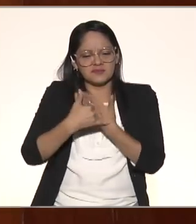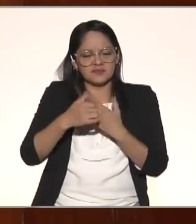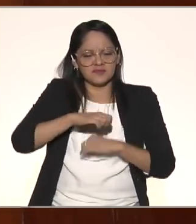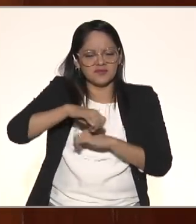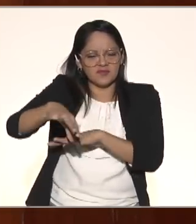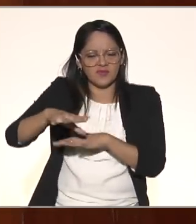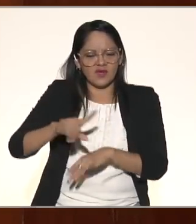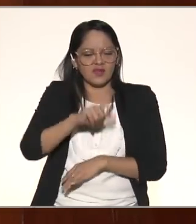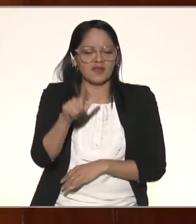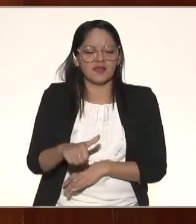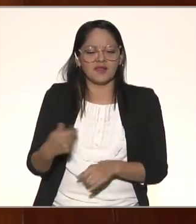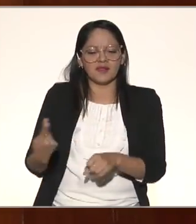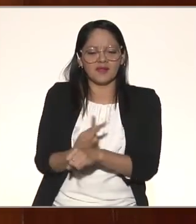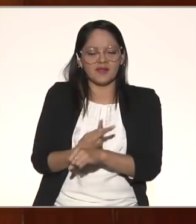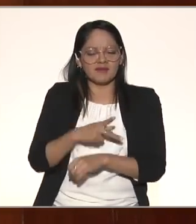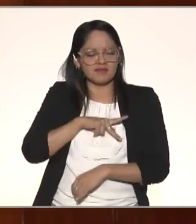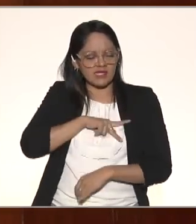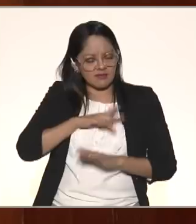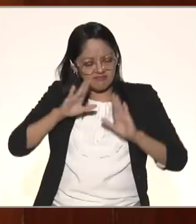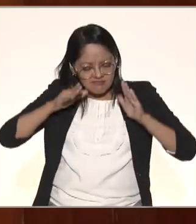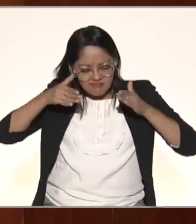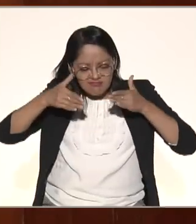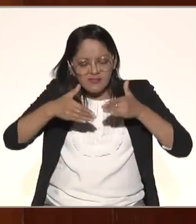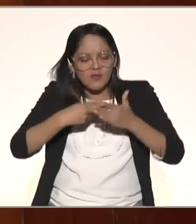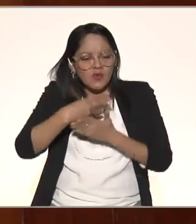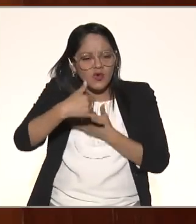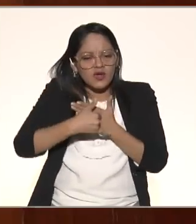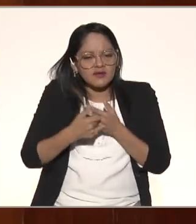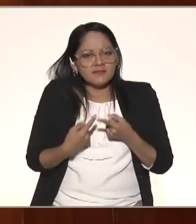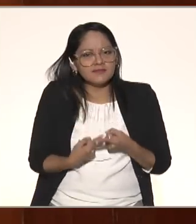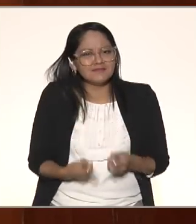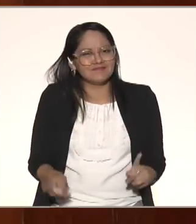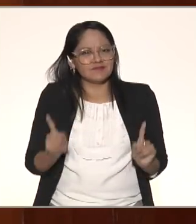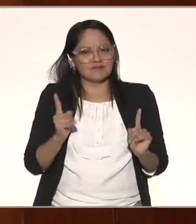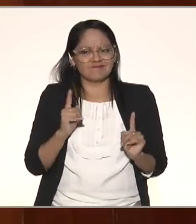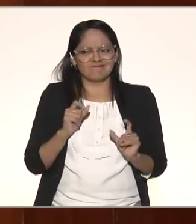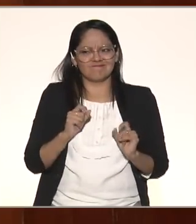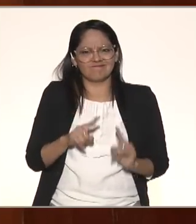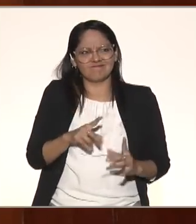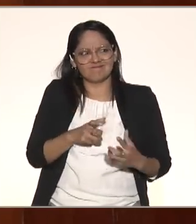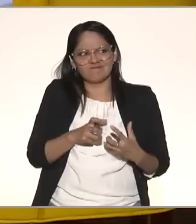aglomerarnos en un proyecto de vida amueganado.